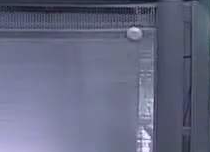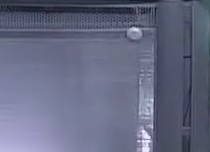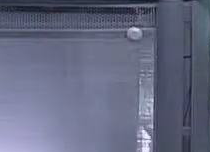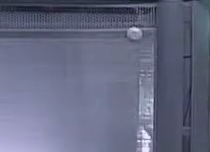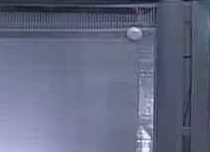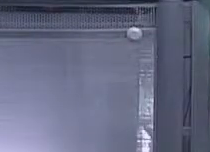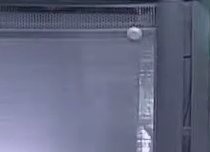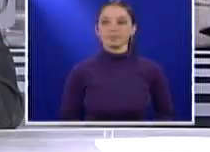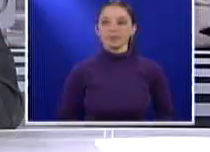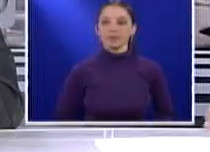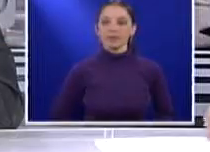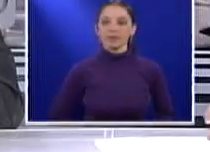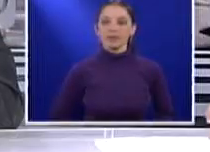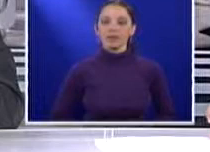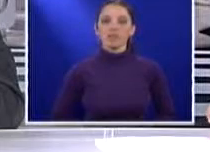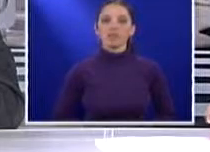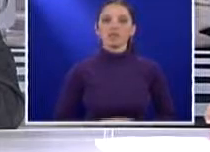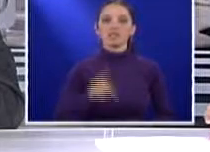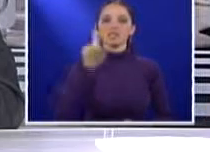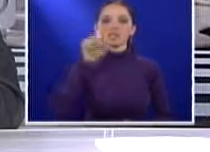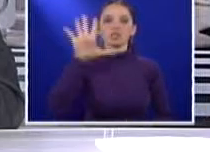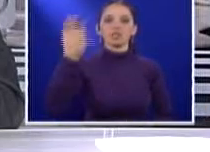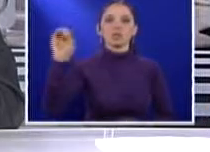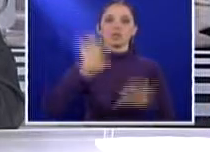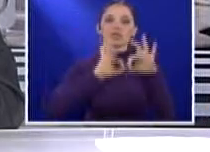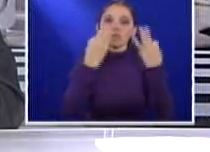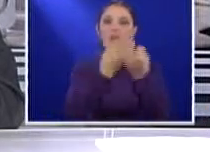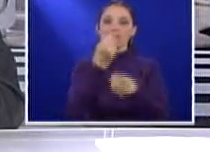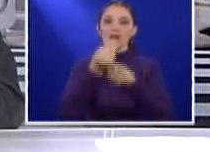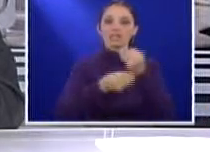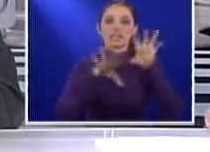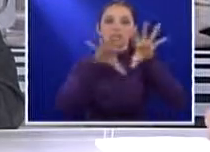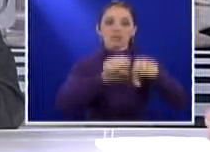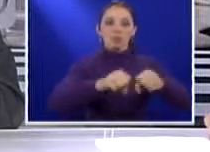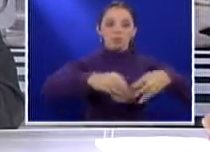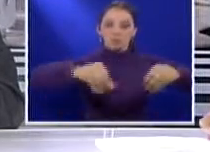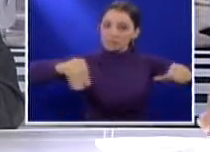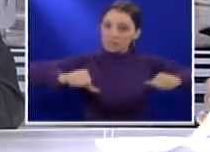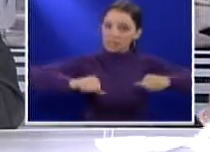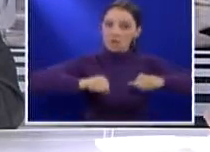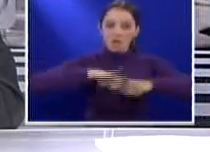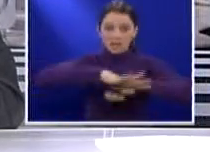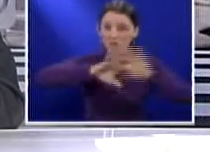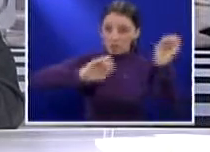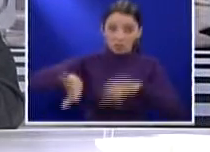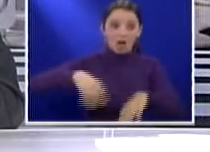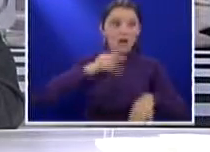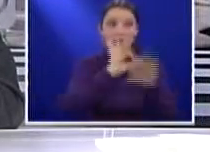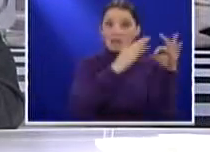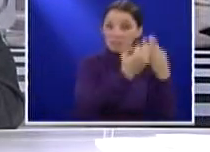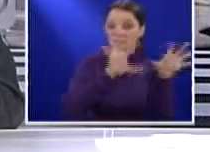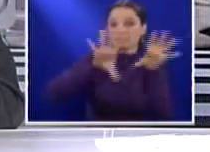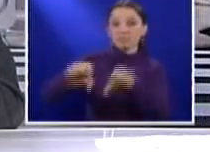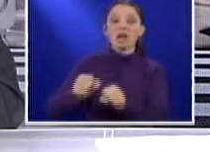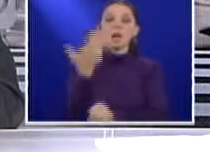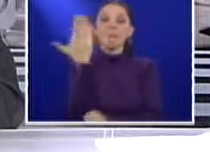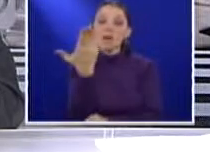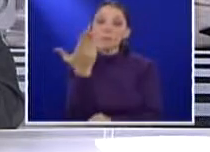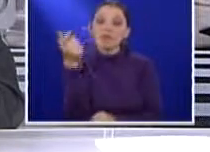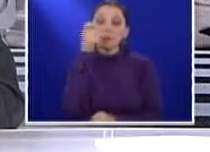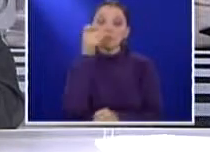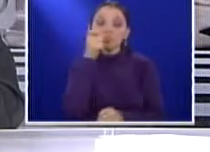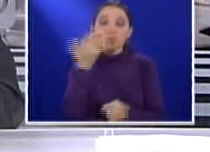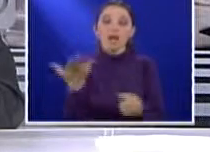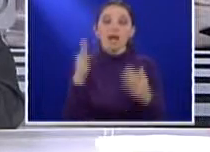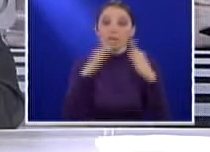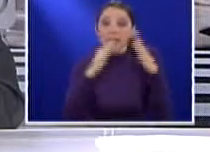Pedro Guerrero. Comenzamos. 150 familias realizan la toma de terrenos abandonados en Barquisimeto para exigir al gobierno solución habitacional.